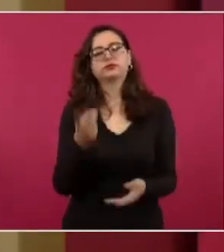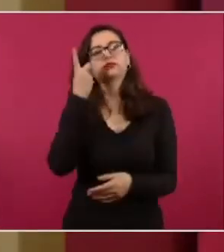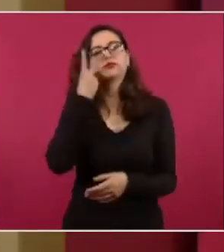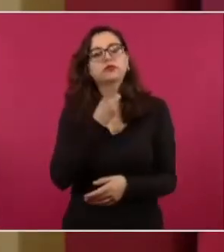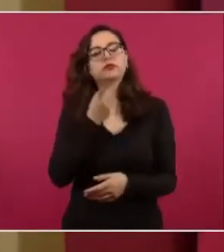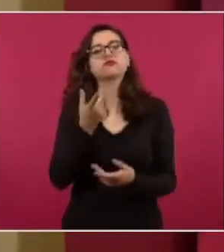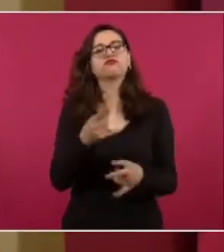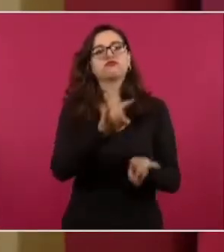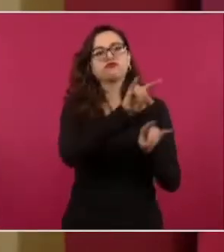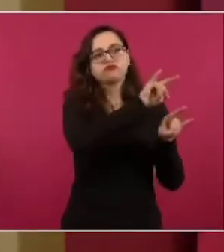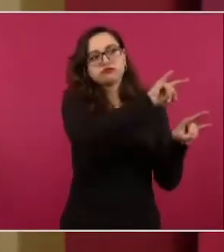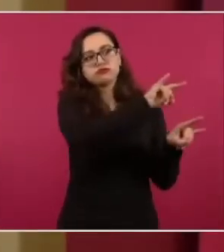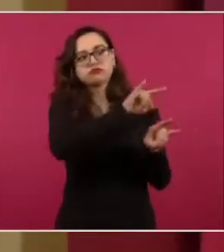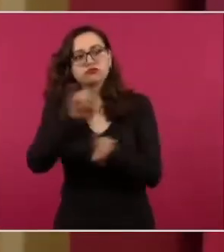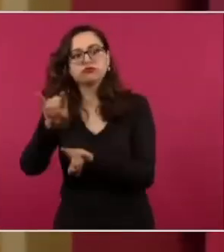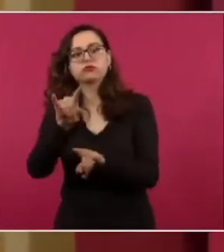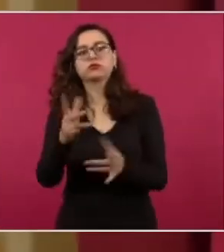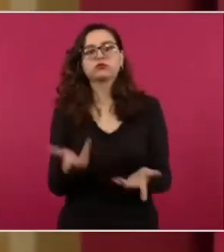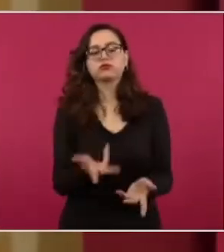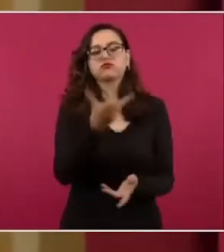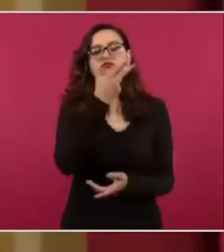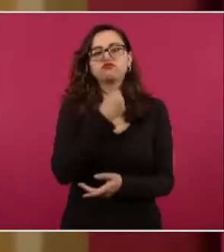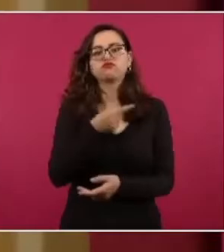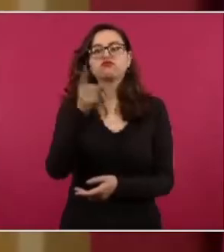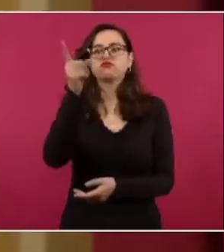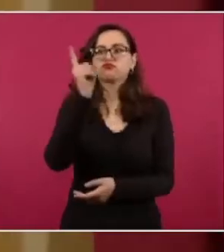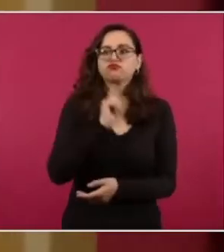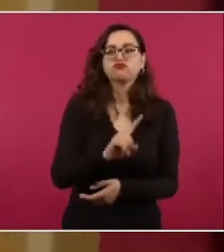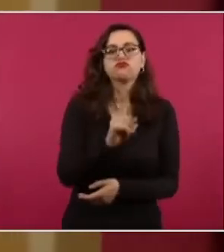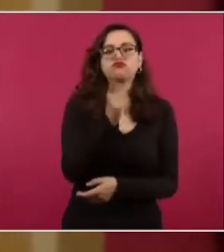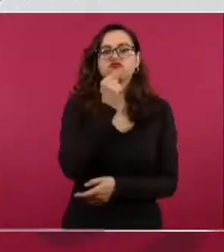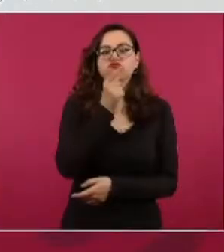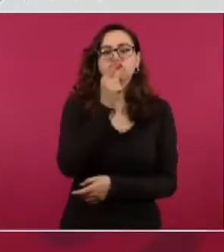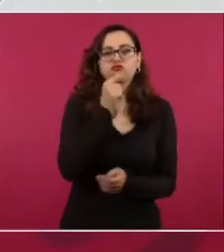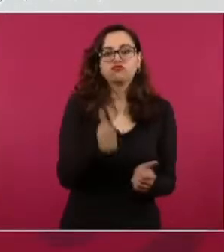para personal masculino, femenino,